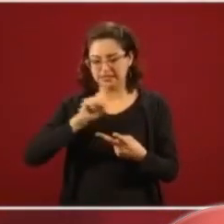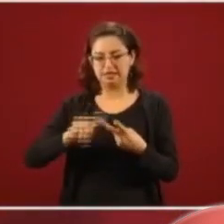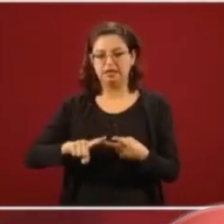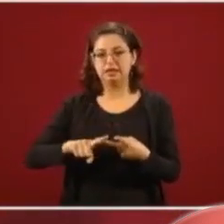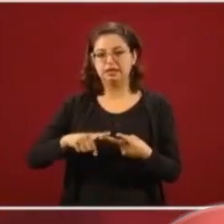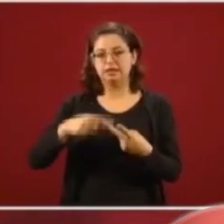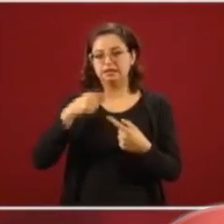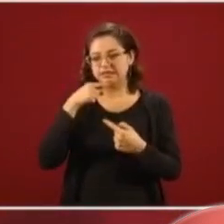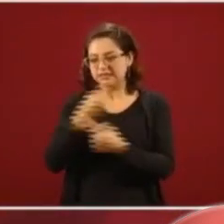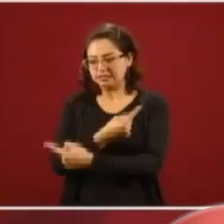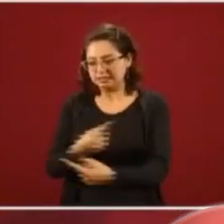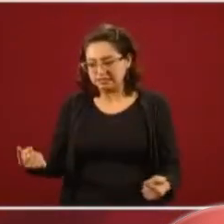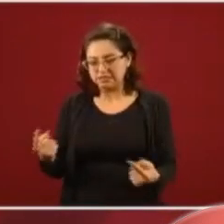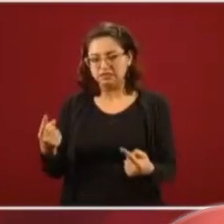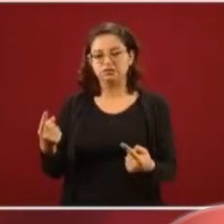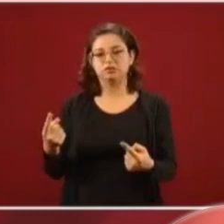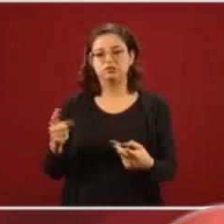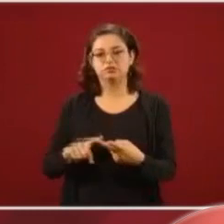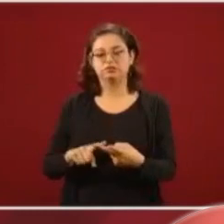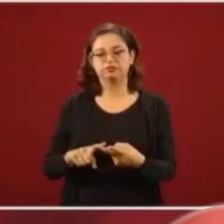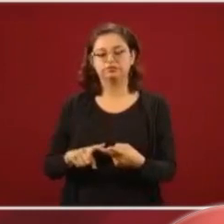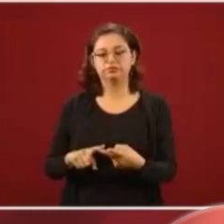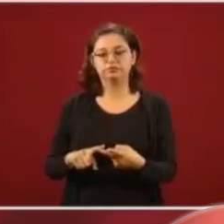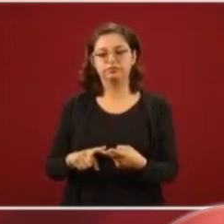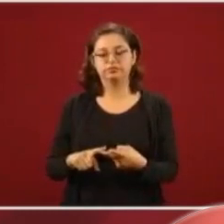a niños